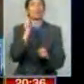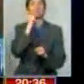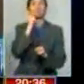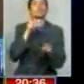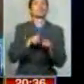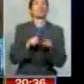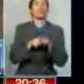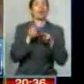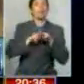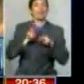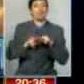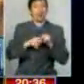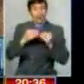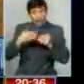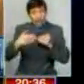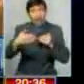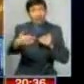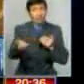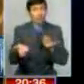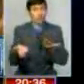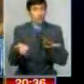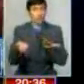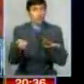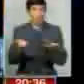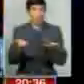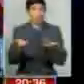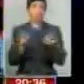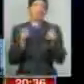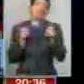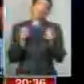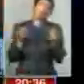lo que viene, ¿no? Obviamente que